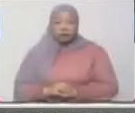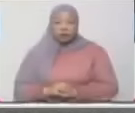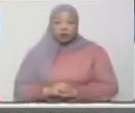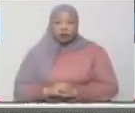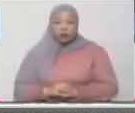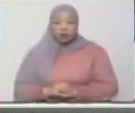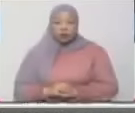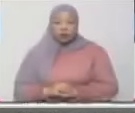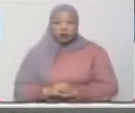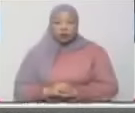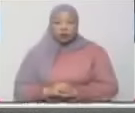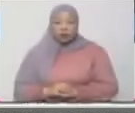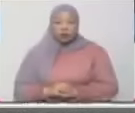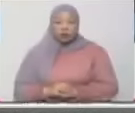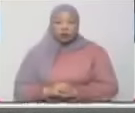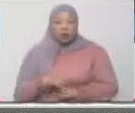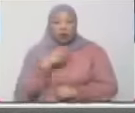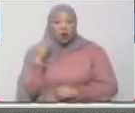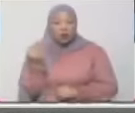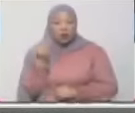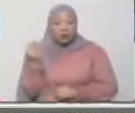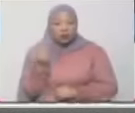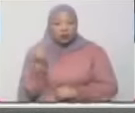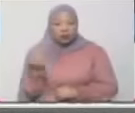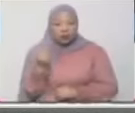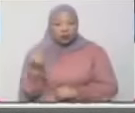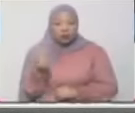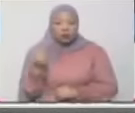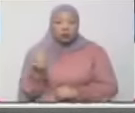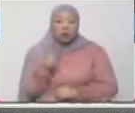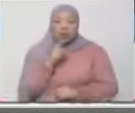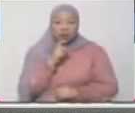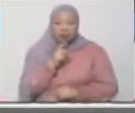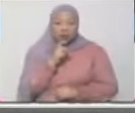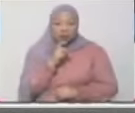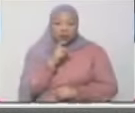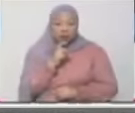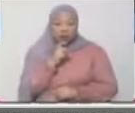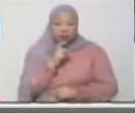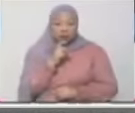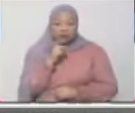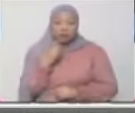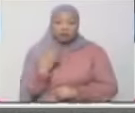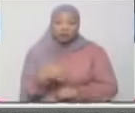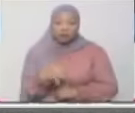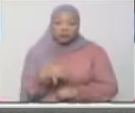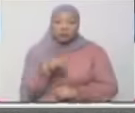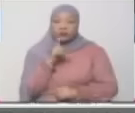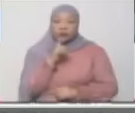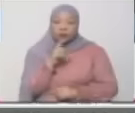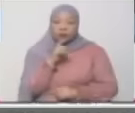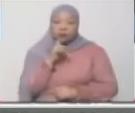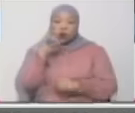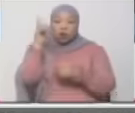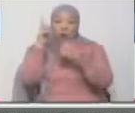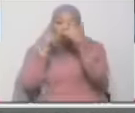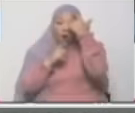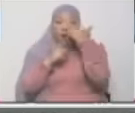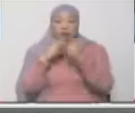Está lo que llamo la generación joven, que le ha tocado duro, porque eran los chamitos